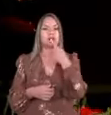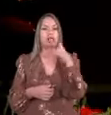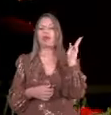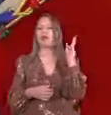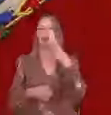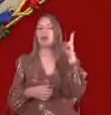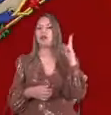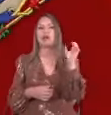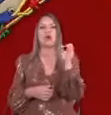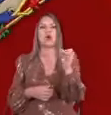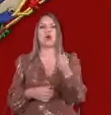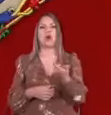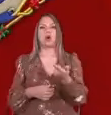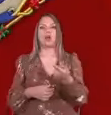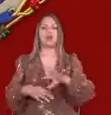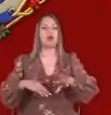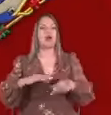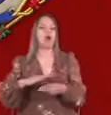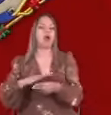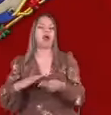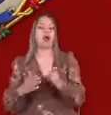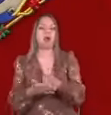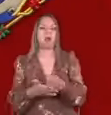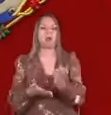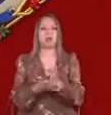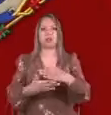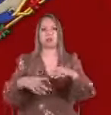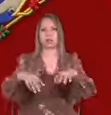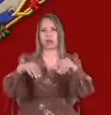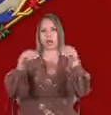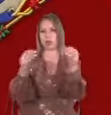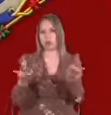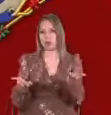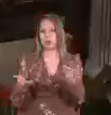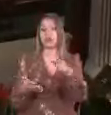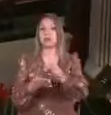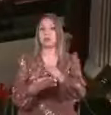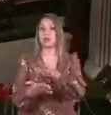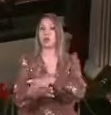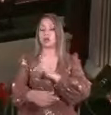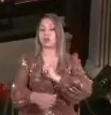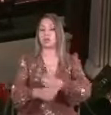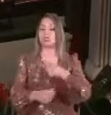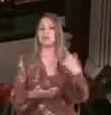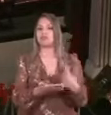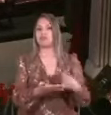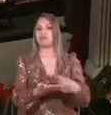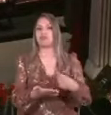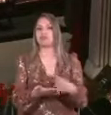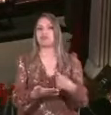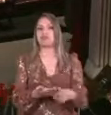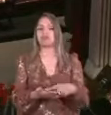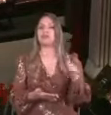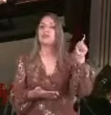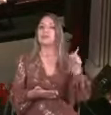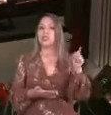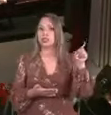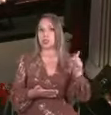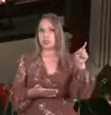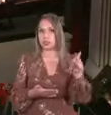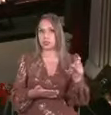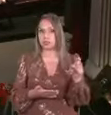traficantes o especuladores de tierra. Este proyecto de ordenanza abre un debate duro, pero necesario para combatir la